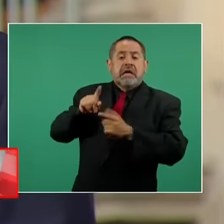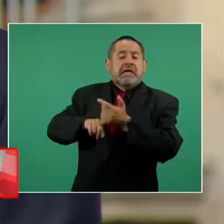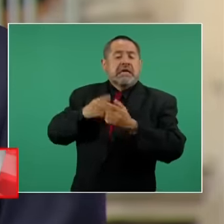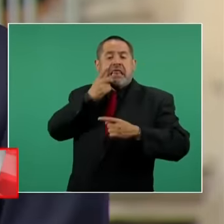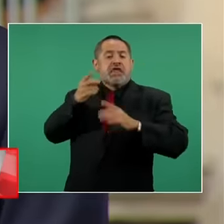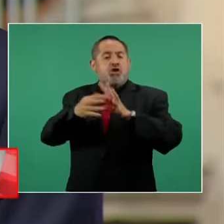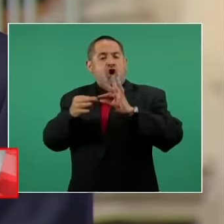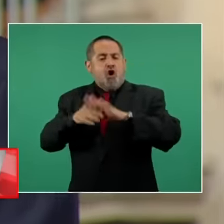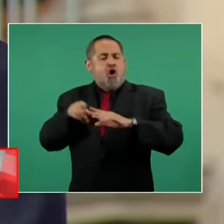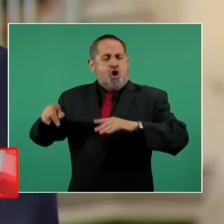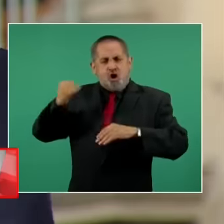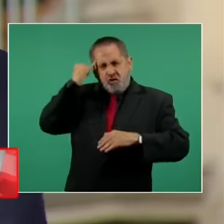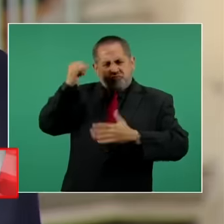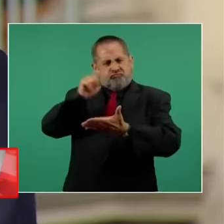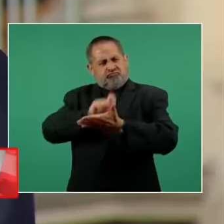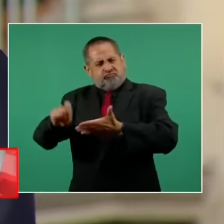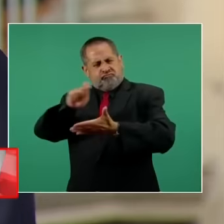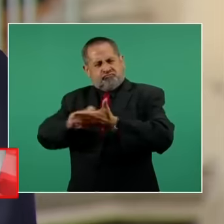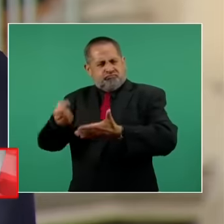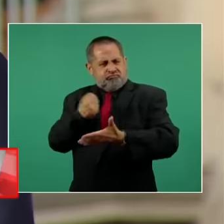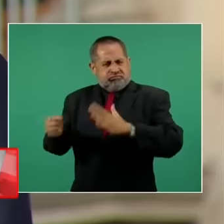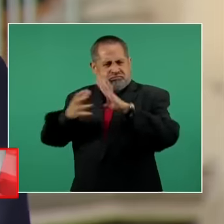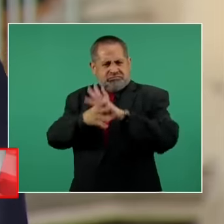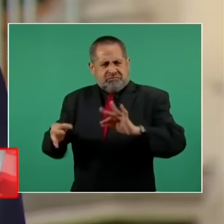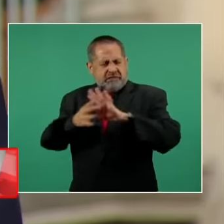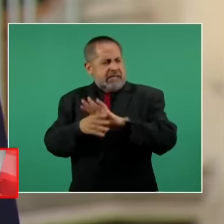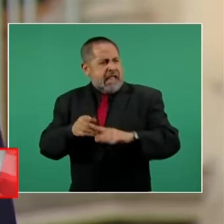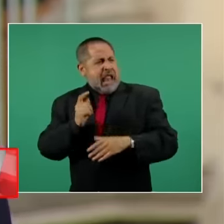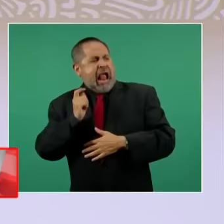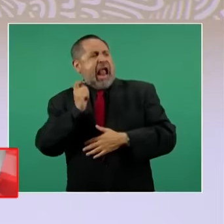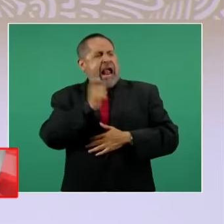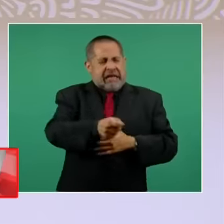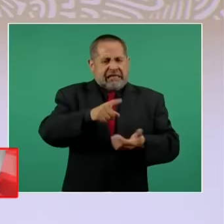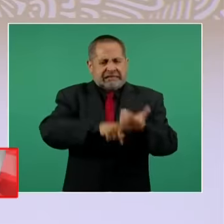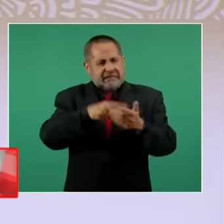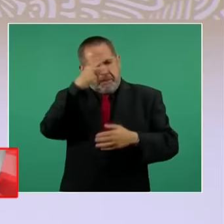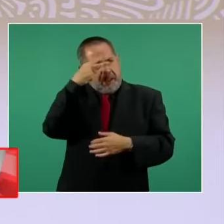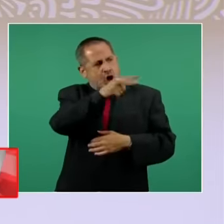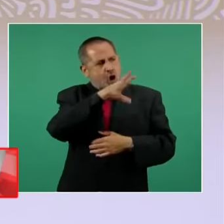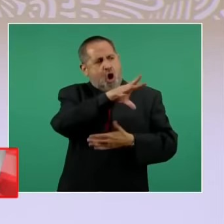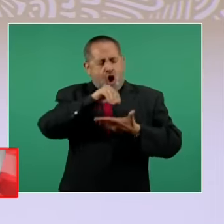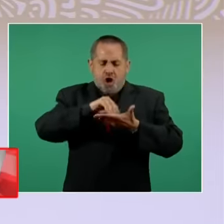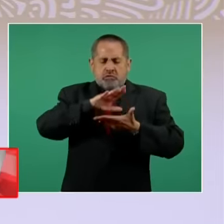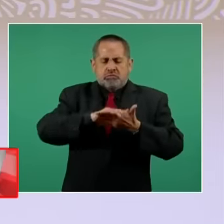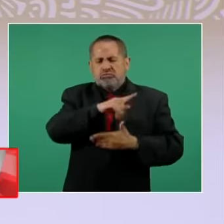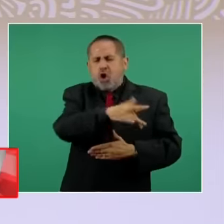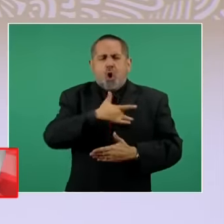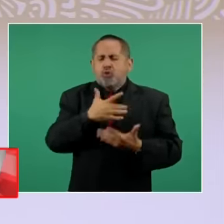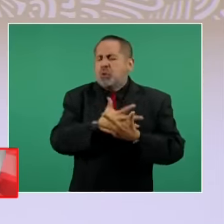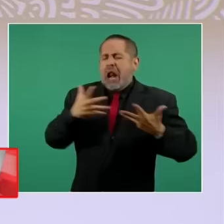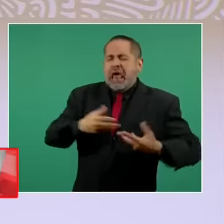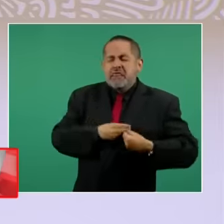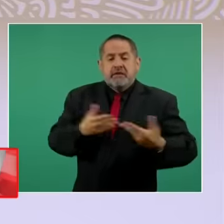además dibujó con su prosa colorida un retrato fiel de este pueblo generoso al afirmar: como de la raíz